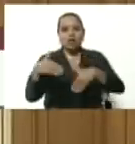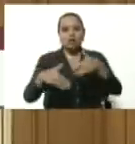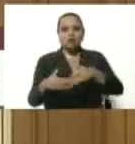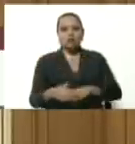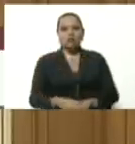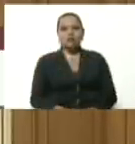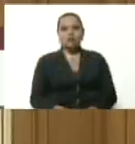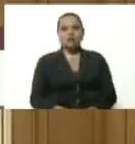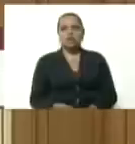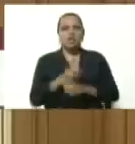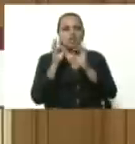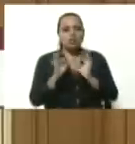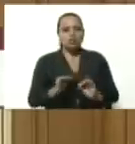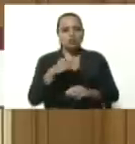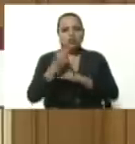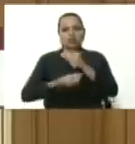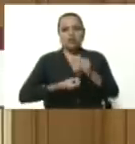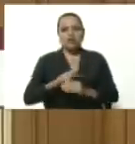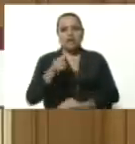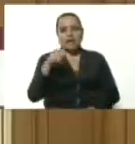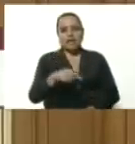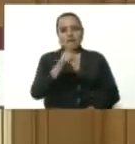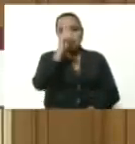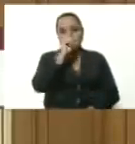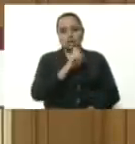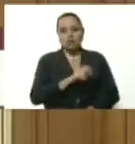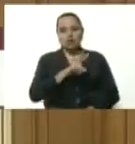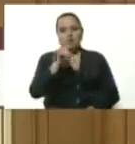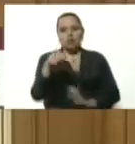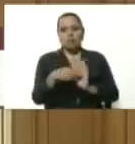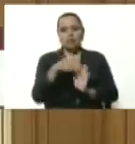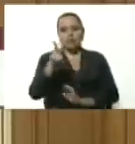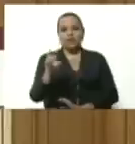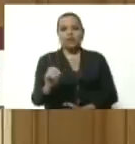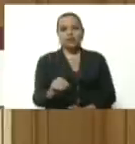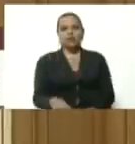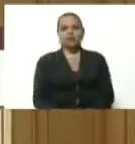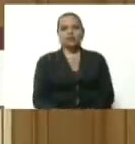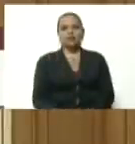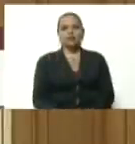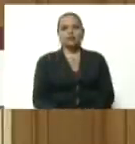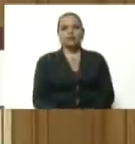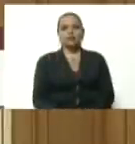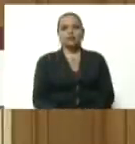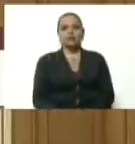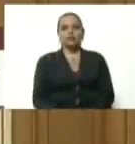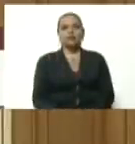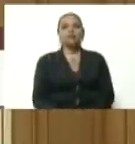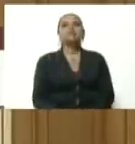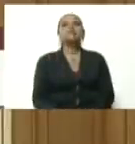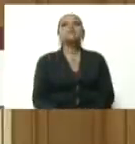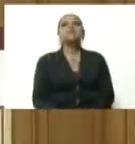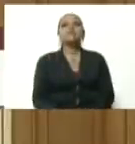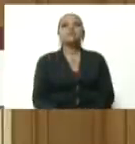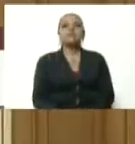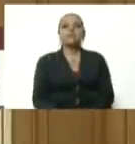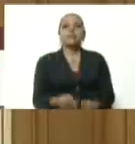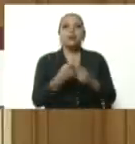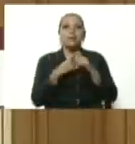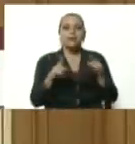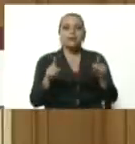que seguro se van a hacer en este año 2020. Pero entonces,